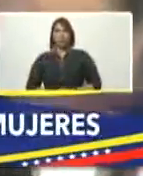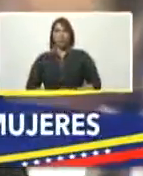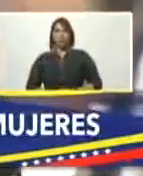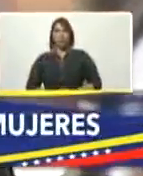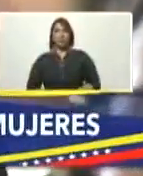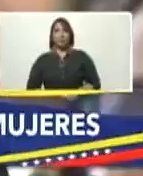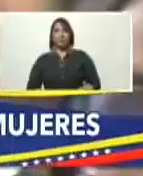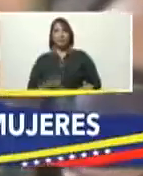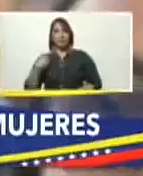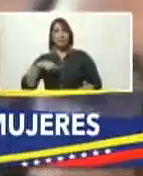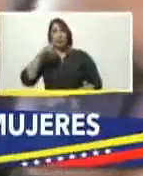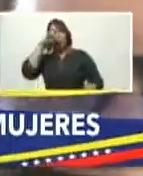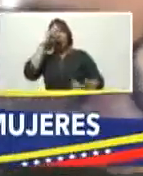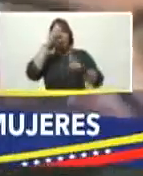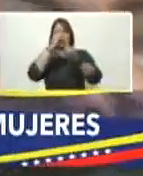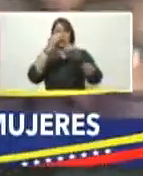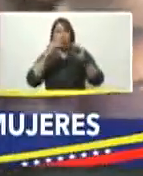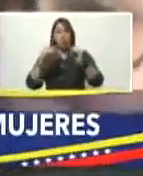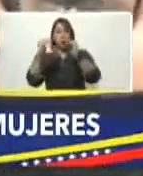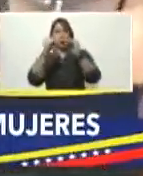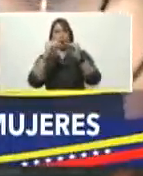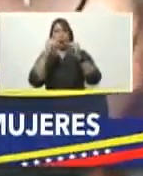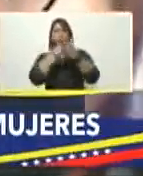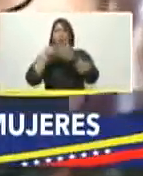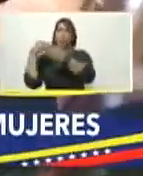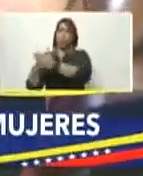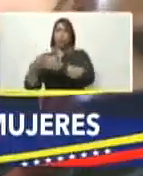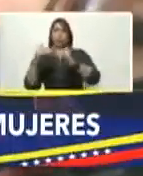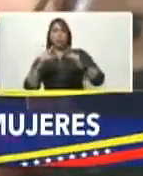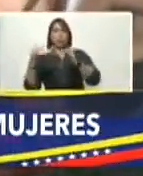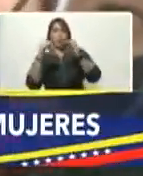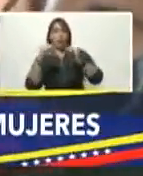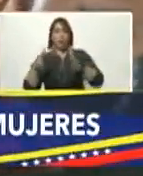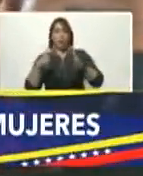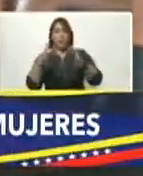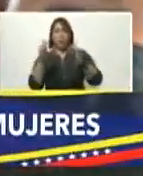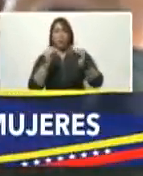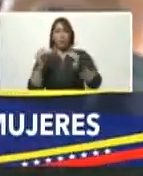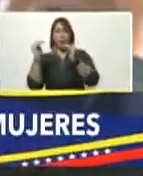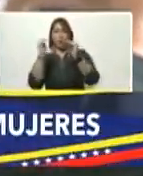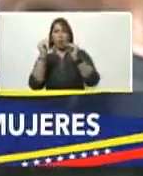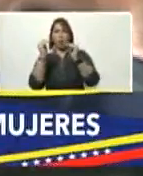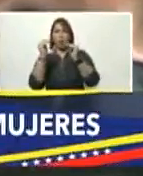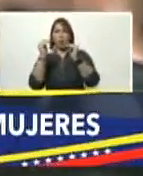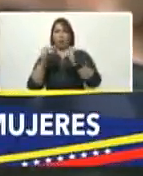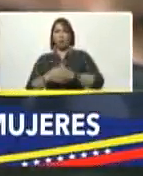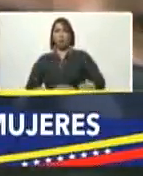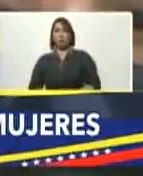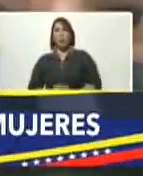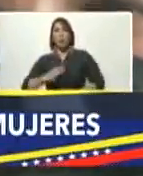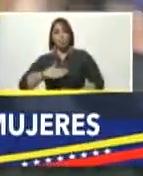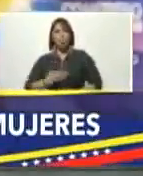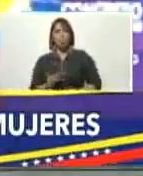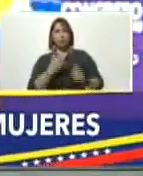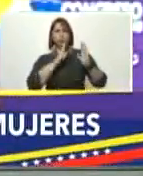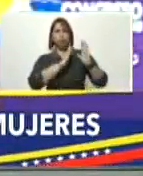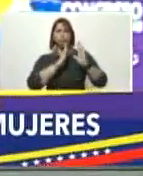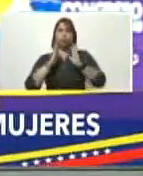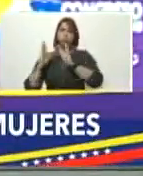De tener objetivos comunes, luchas comunes, caminos comunes. ¿Ah? De poder